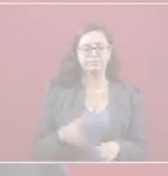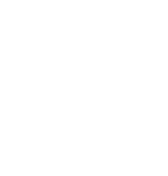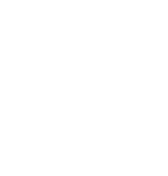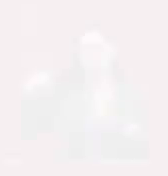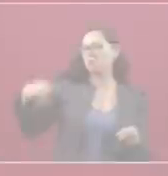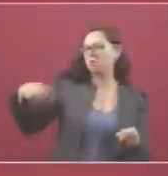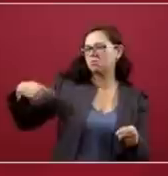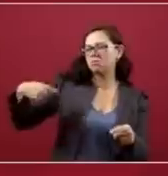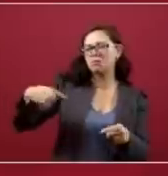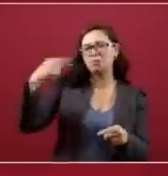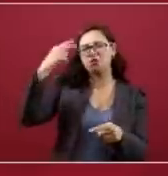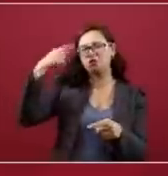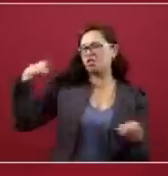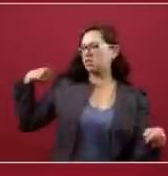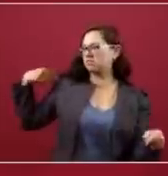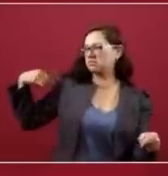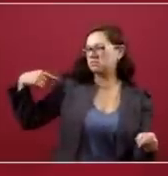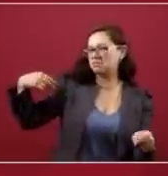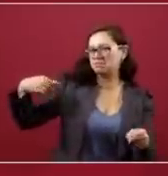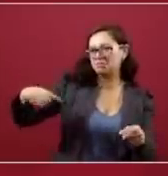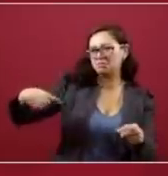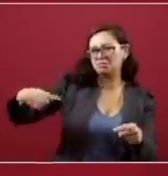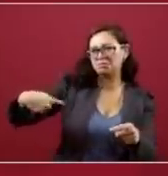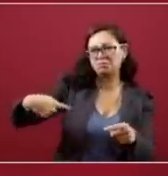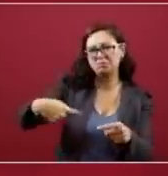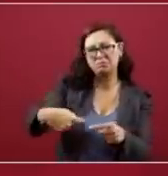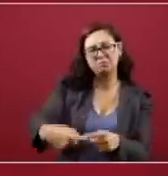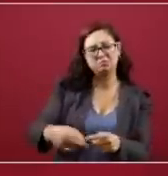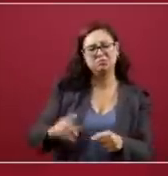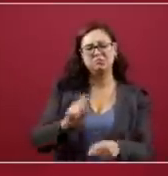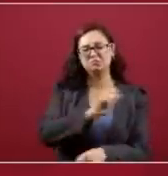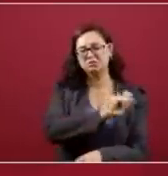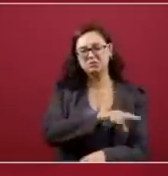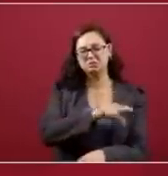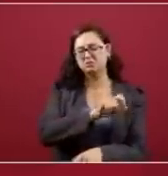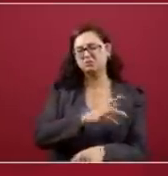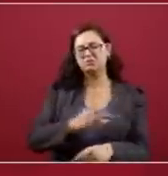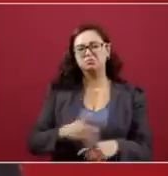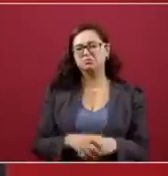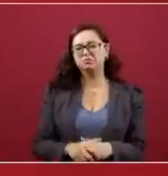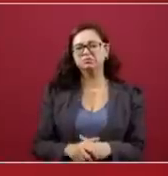neoliberal. Siempre se dice que